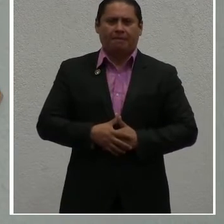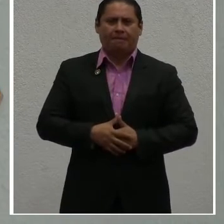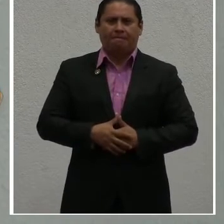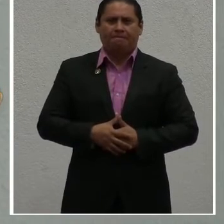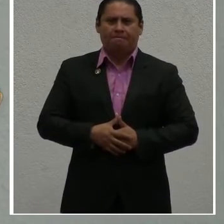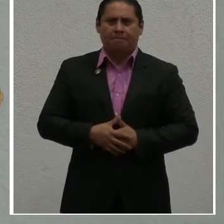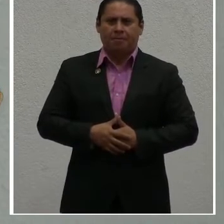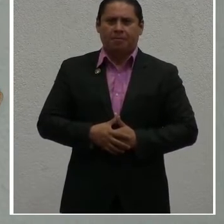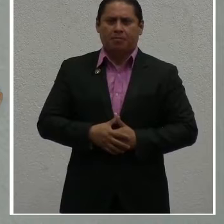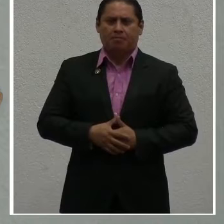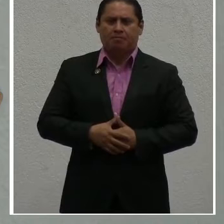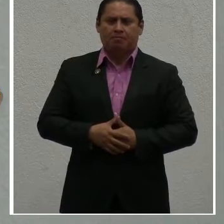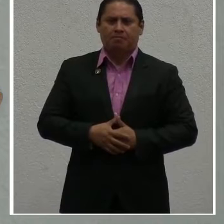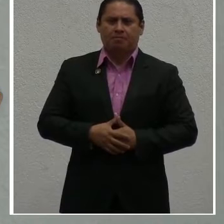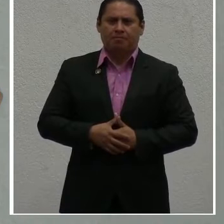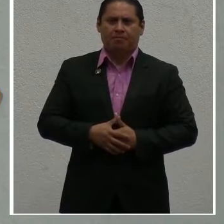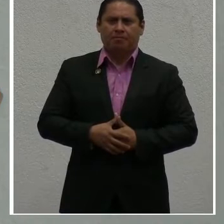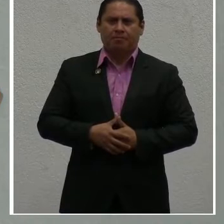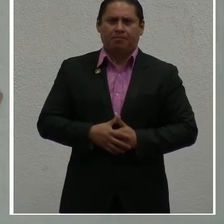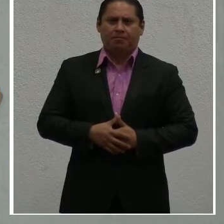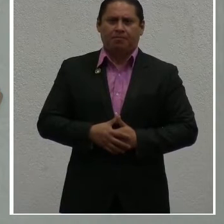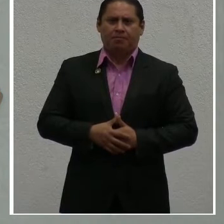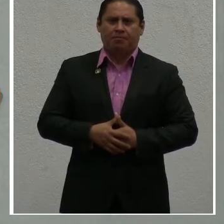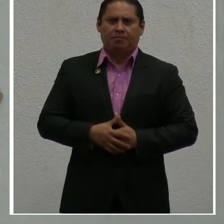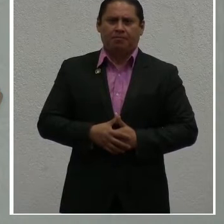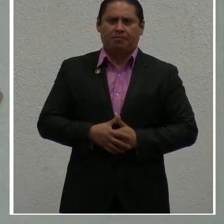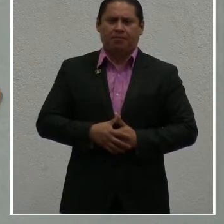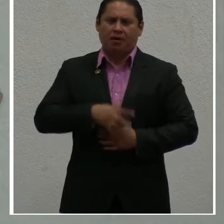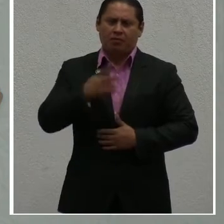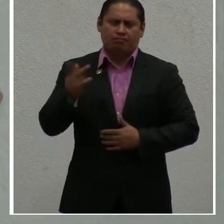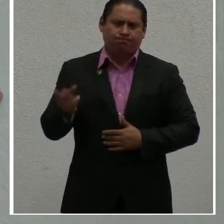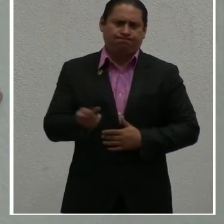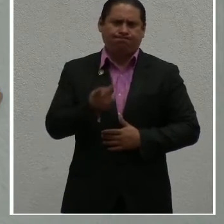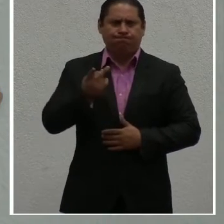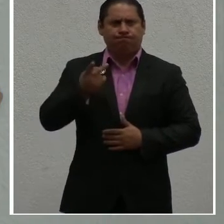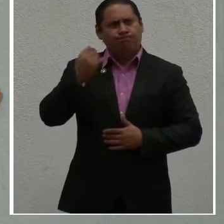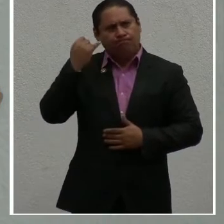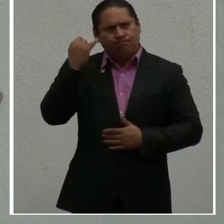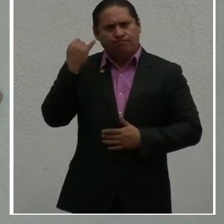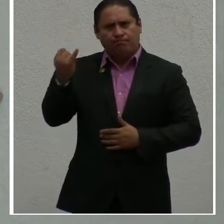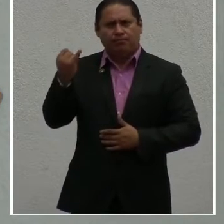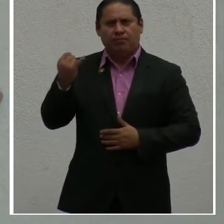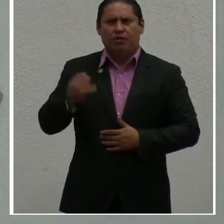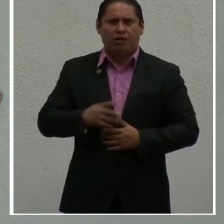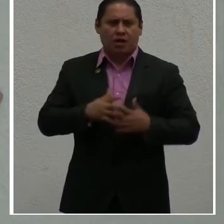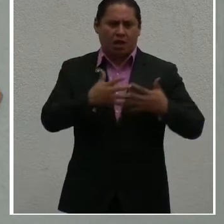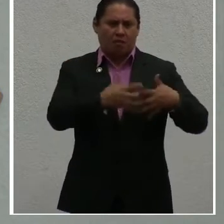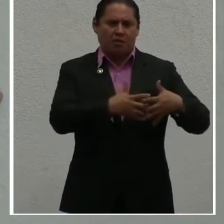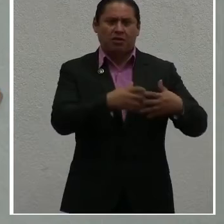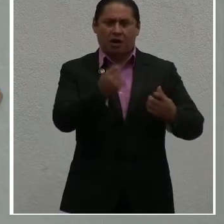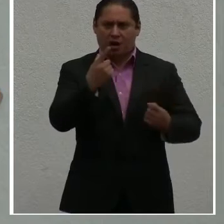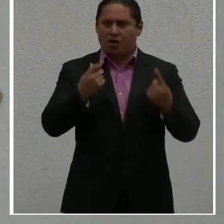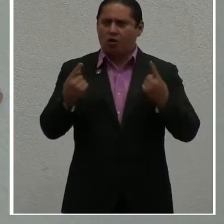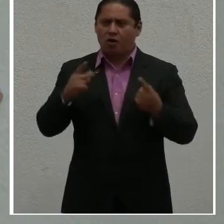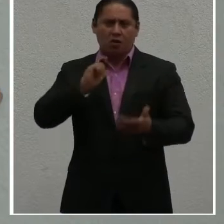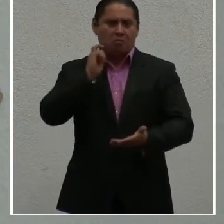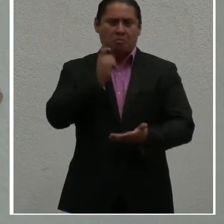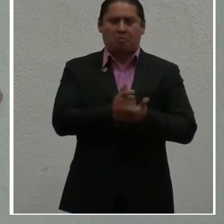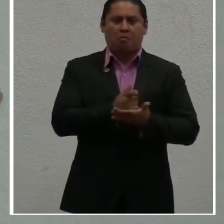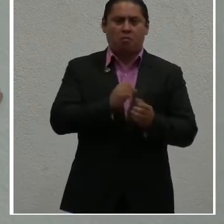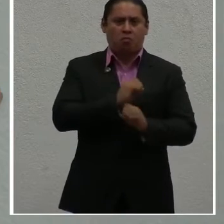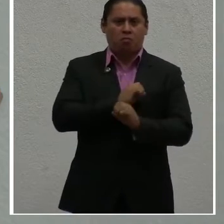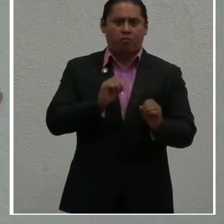de todas las empresas que tienen. Si te preguntas qué pasa con las empresas que no pagan impuestos, si no pagan, pues hay